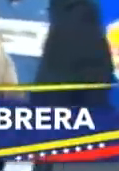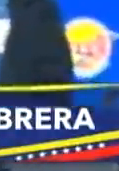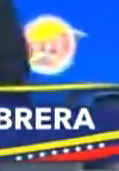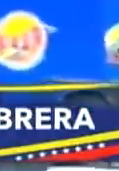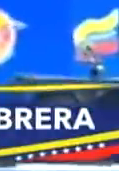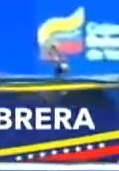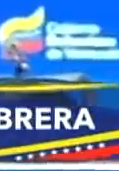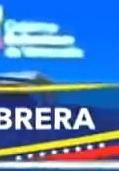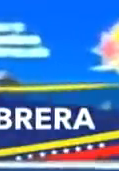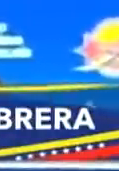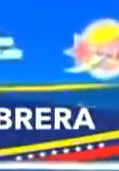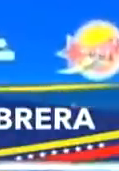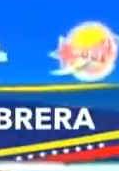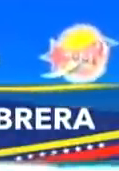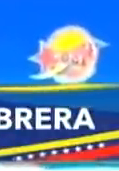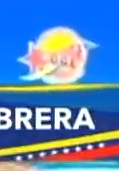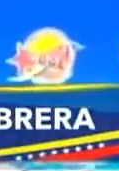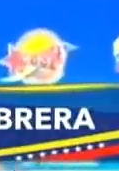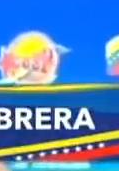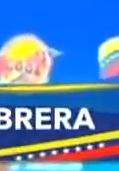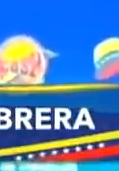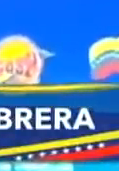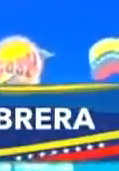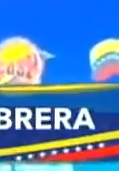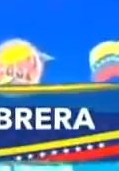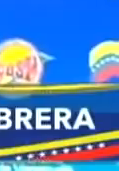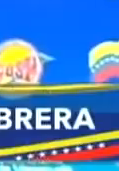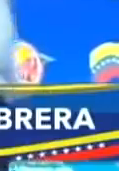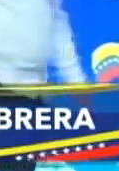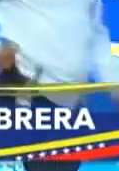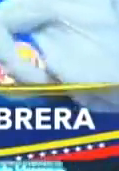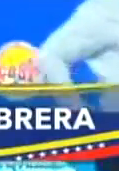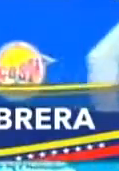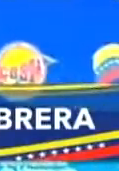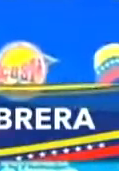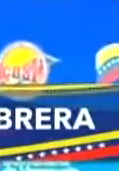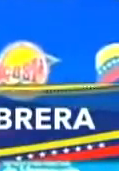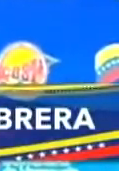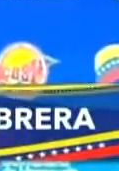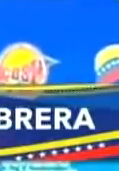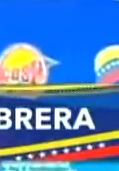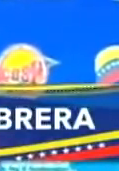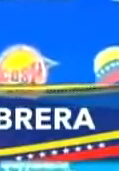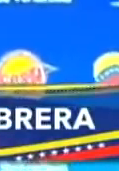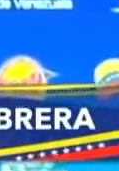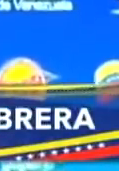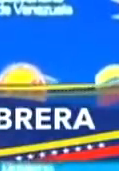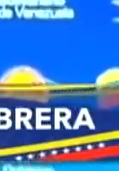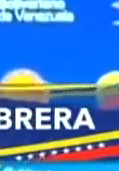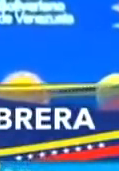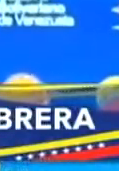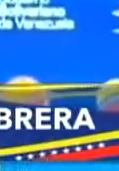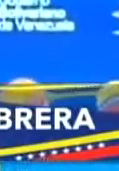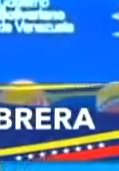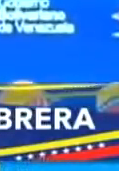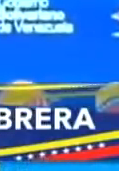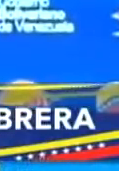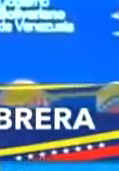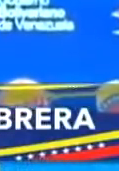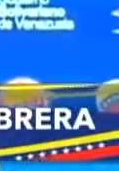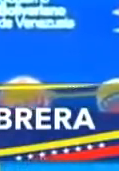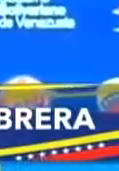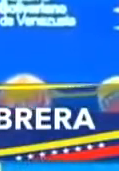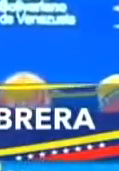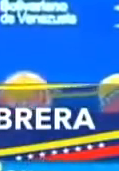la clase obrera venezolana se mantiene en resistencia y elevando los niveles de producción han